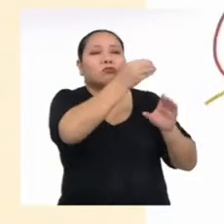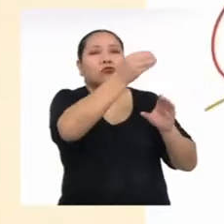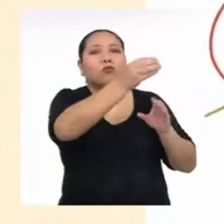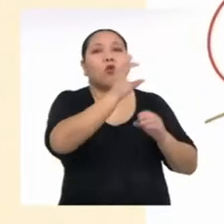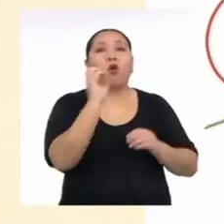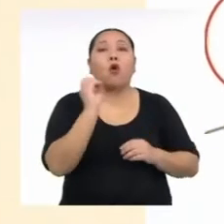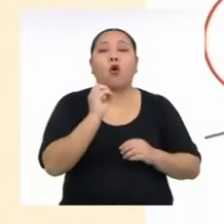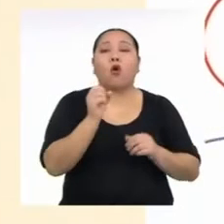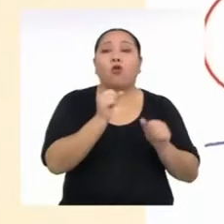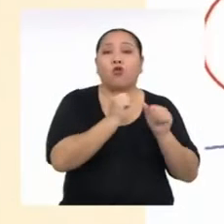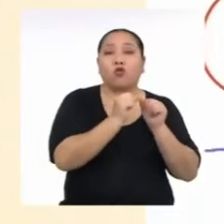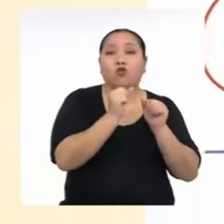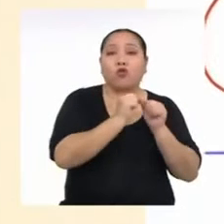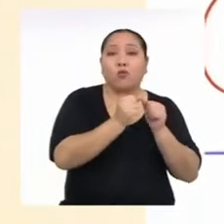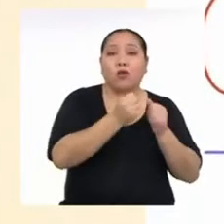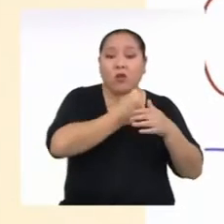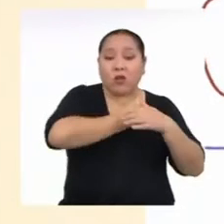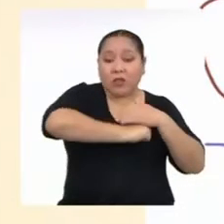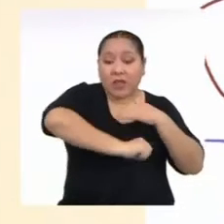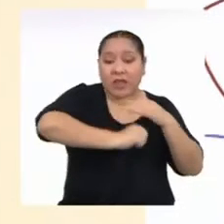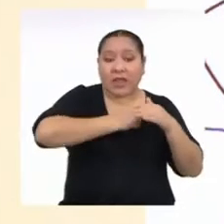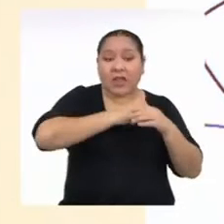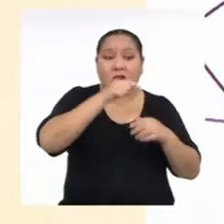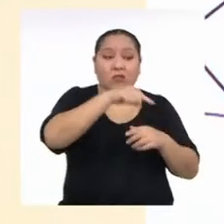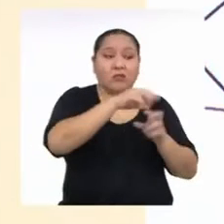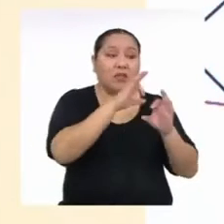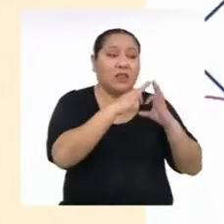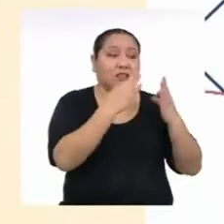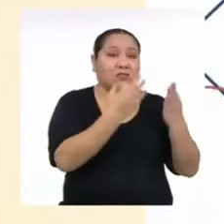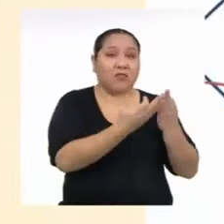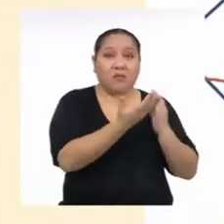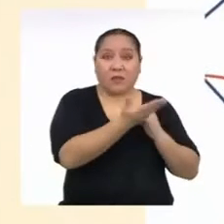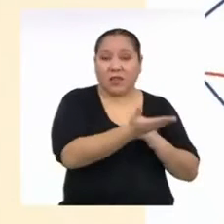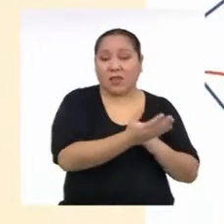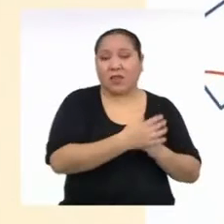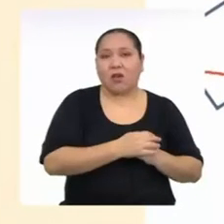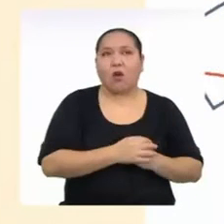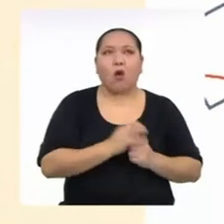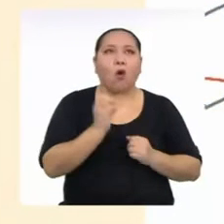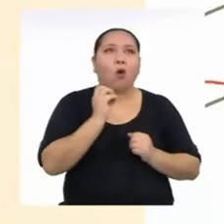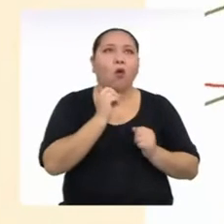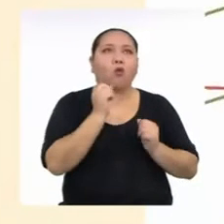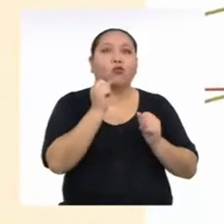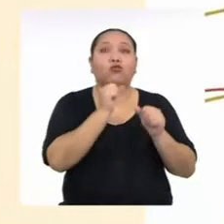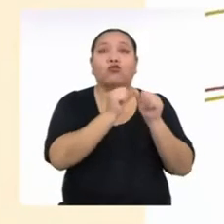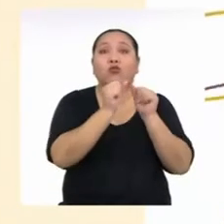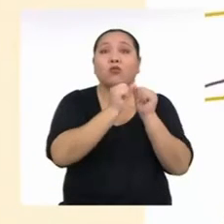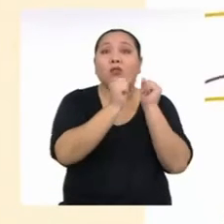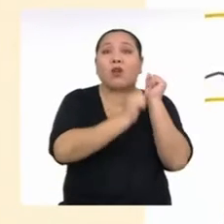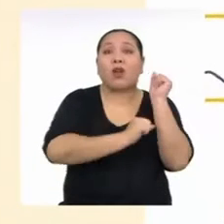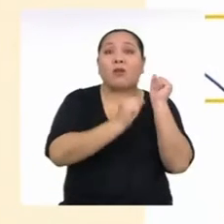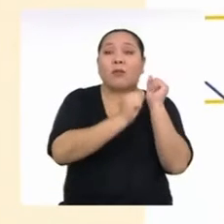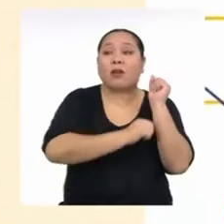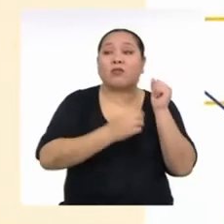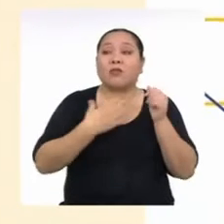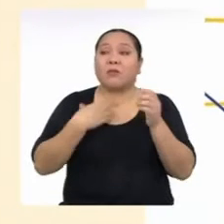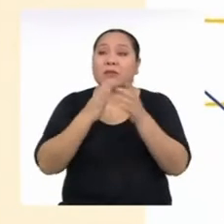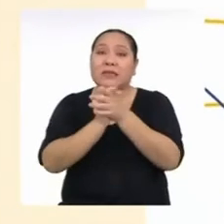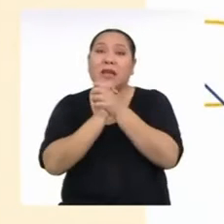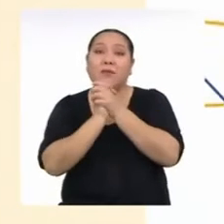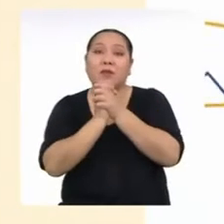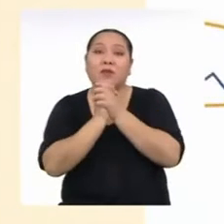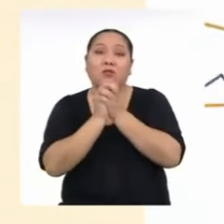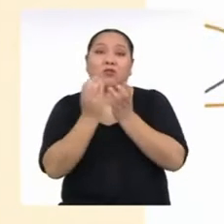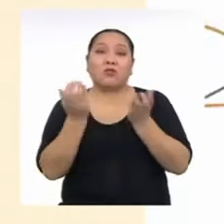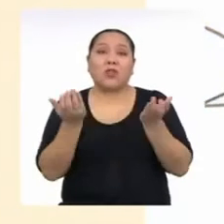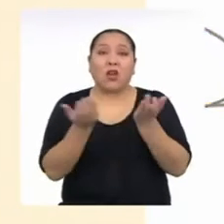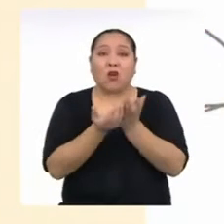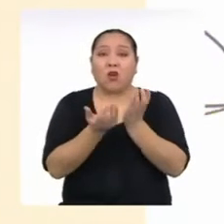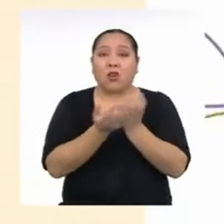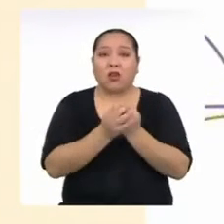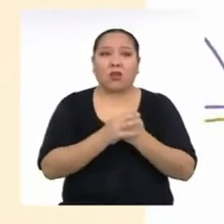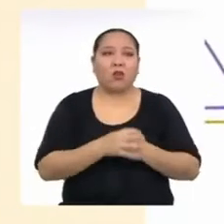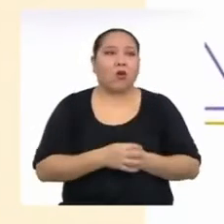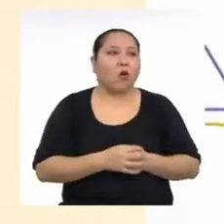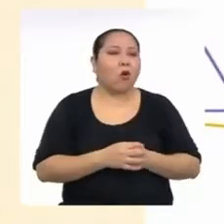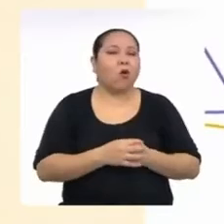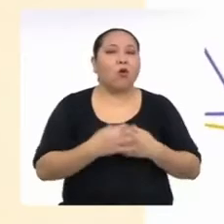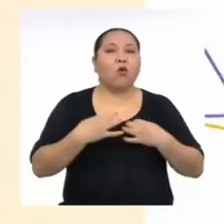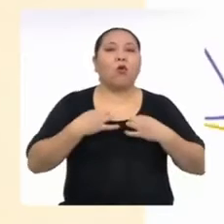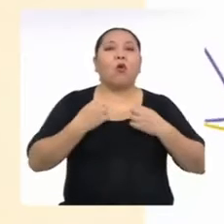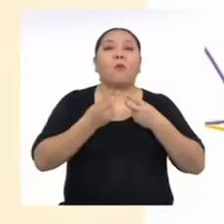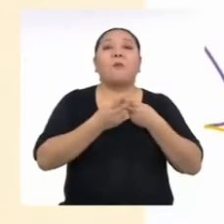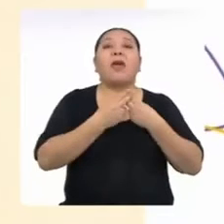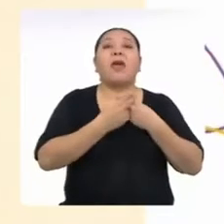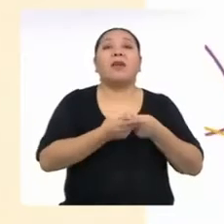de las familias de la comunidad. O si quisiéramos conocer el número de hermanos de mis compañeros de clase, el valor de la masa corporal y